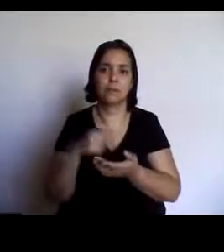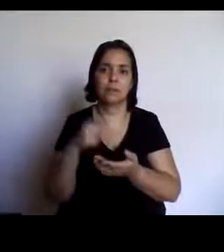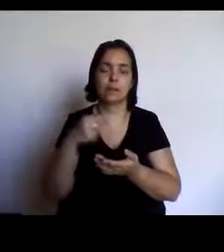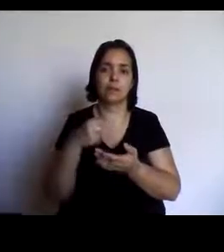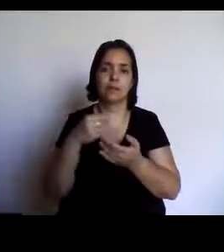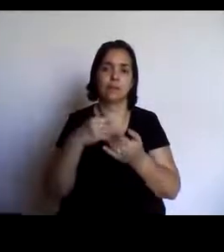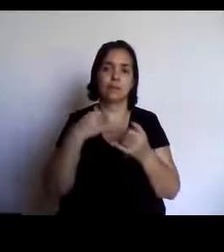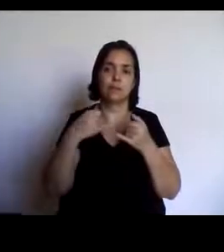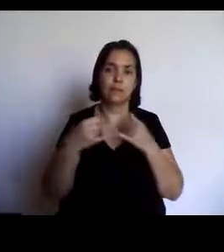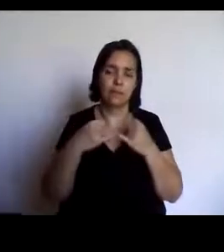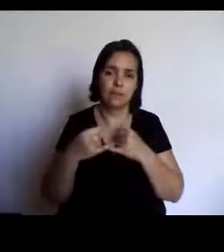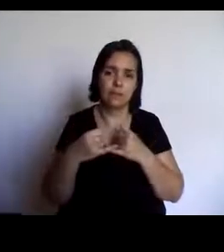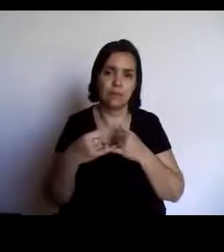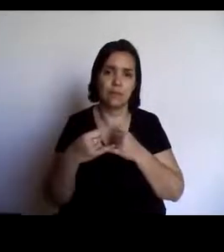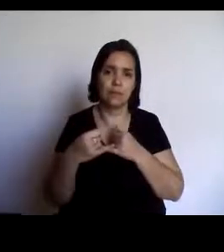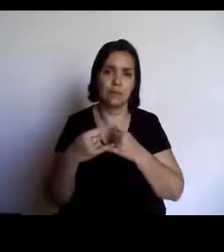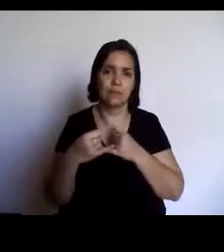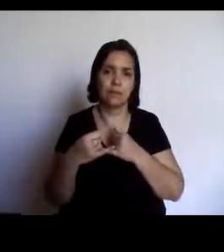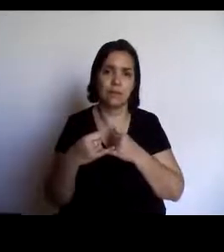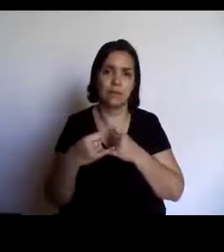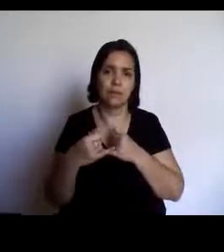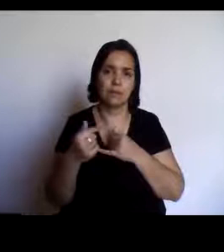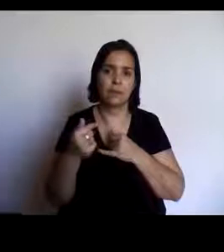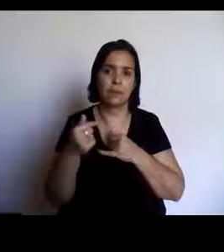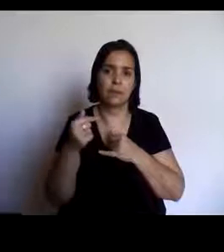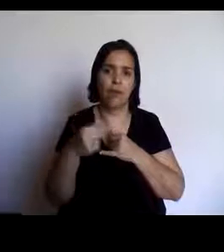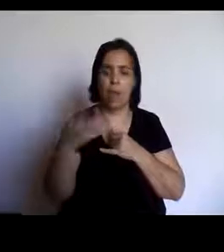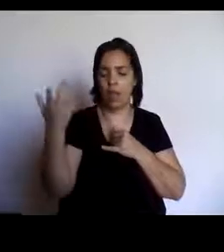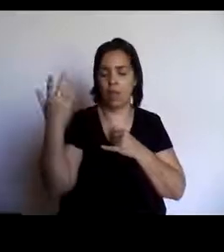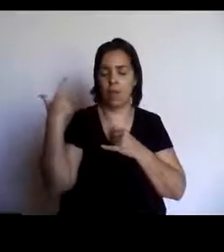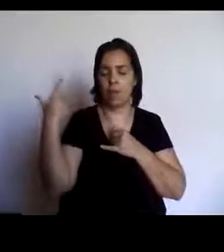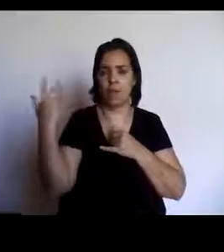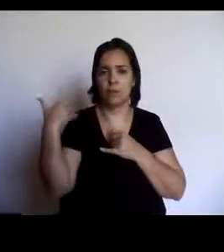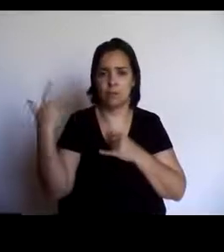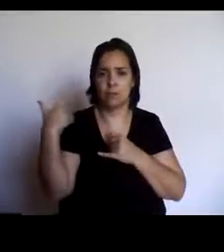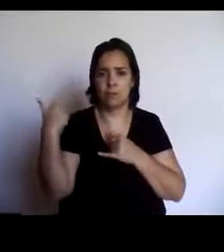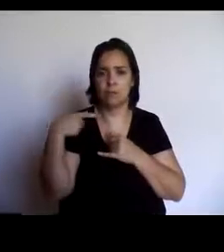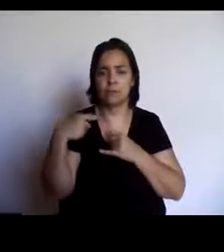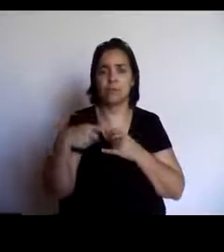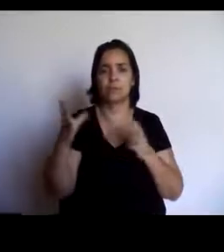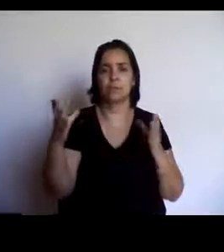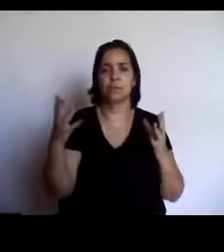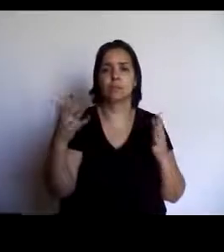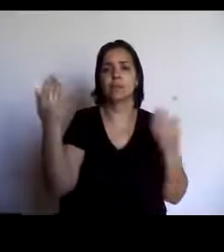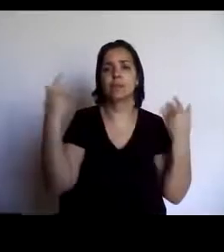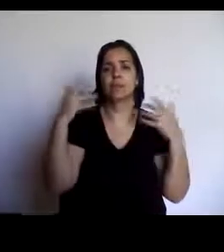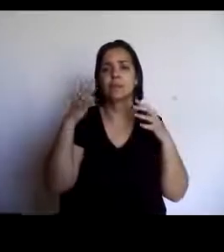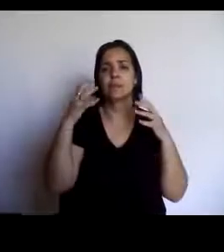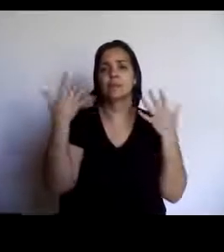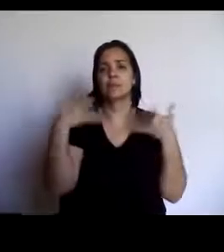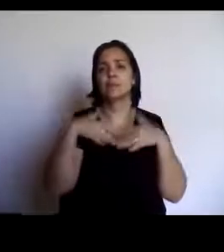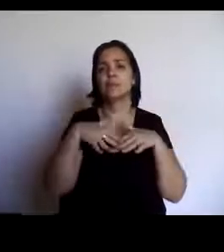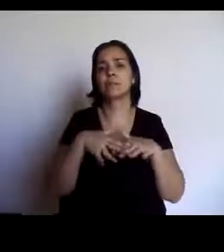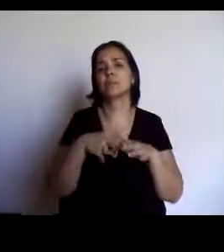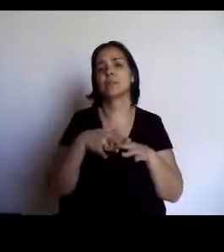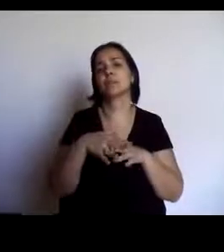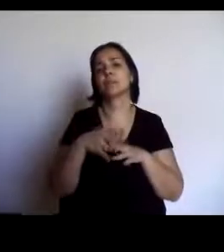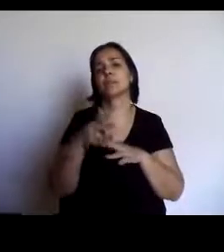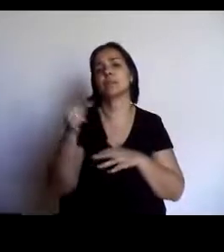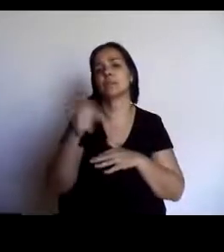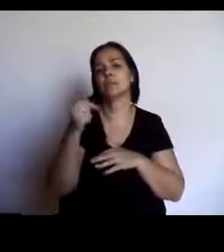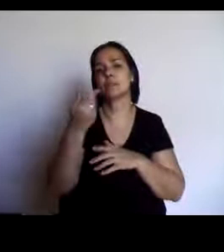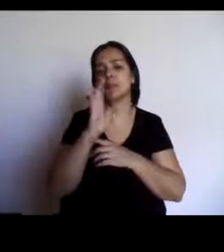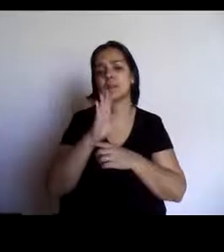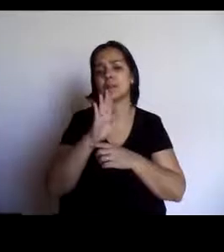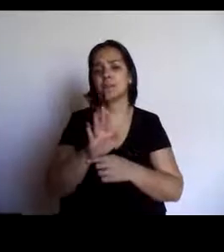iban comentando, que hemos estado comentando a lo largo de todo el seminario, ¿no? Esa necesidad de que estemos presentes allí